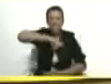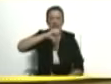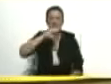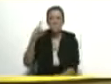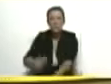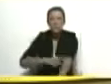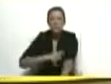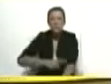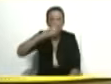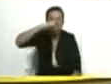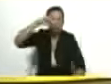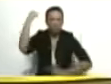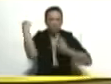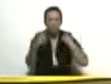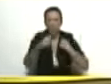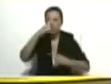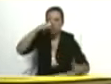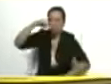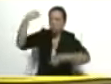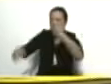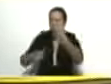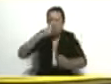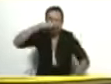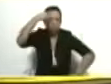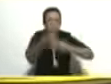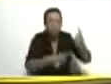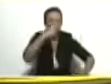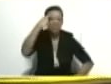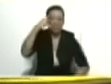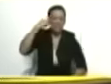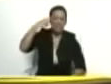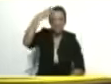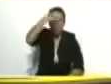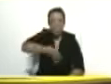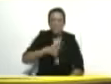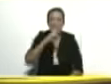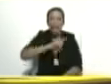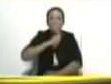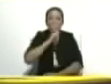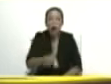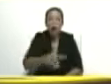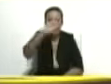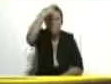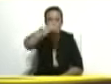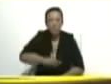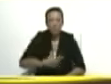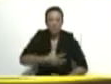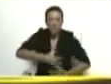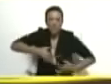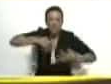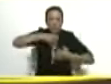su venganza, en su perversidad, se radicalizaron en su maldad.